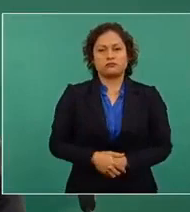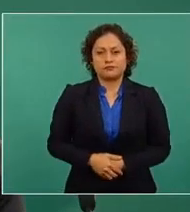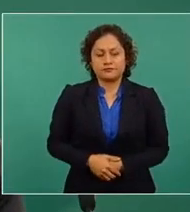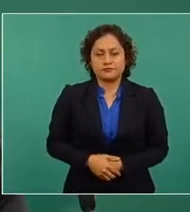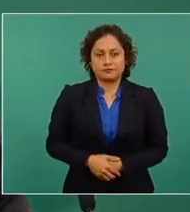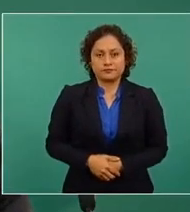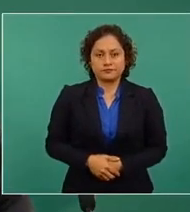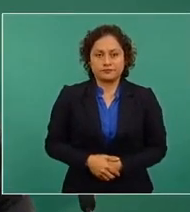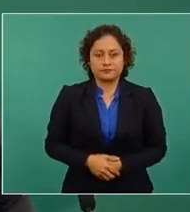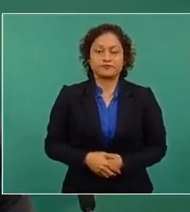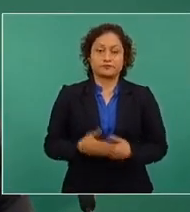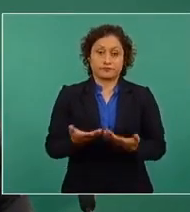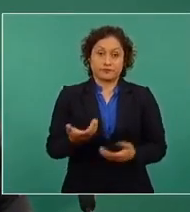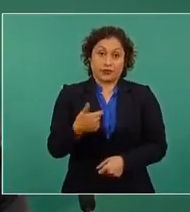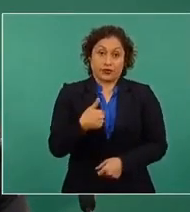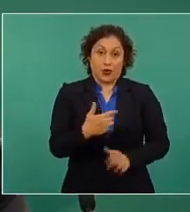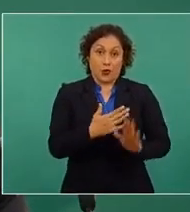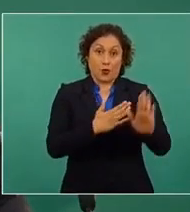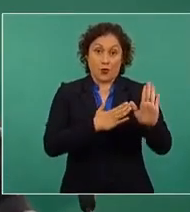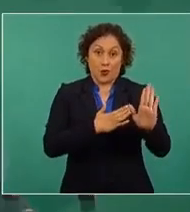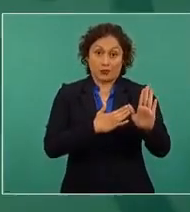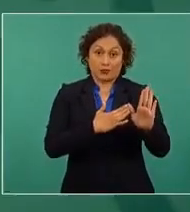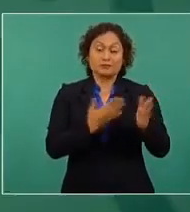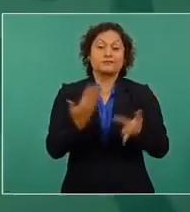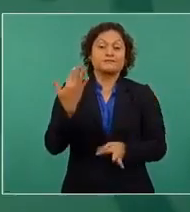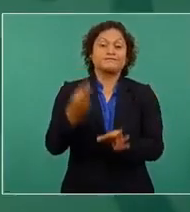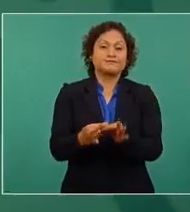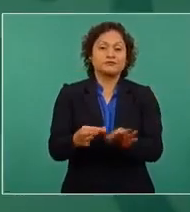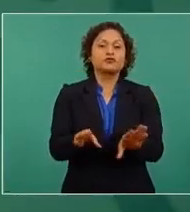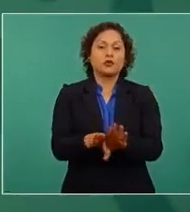Para cumplir ese compromiso ayuda mucho